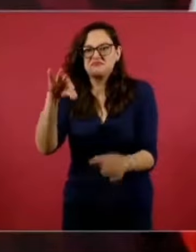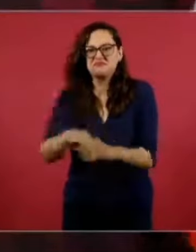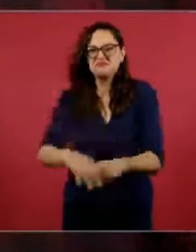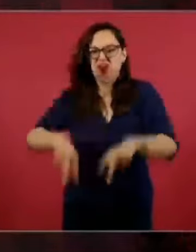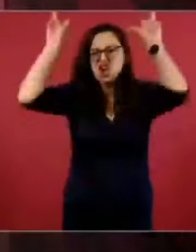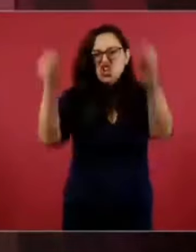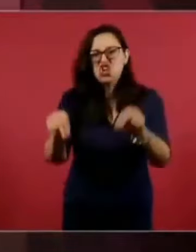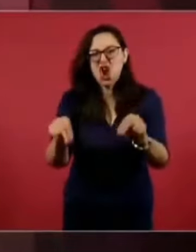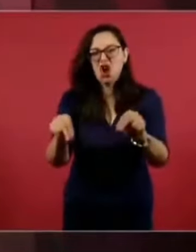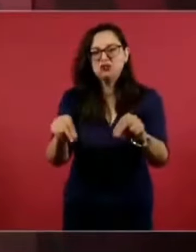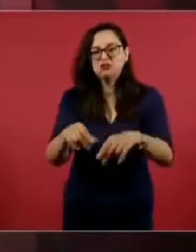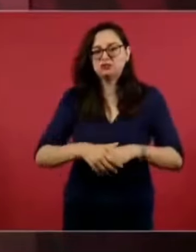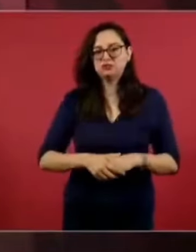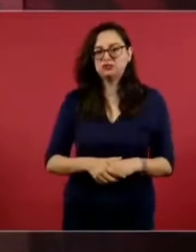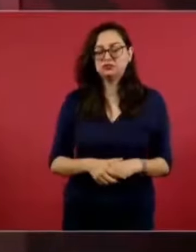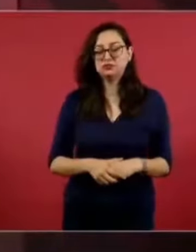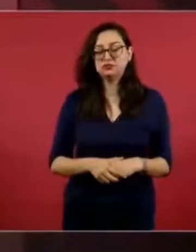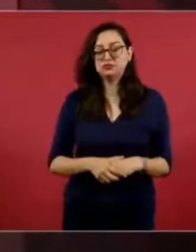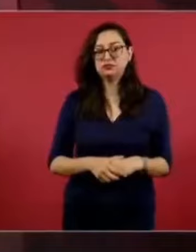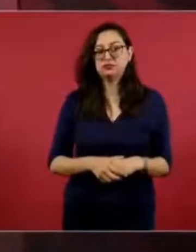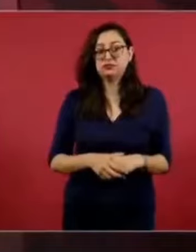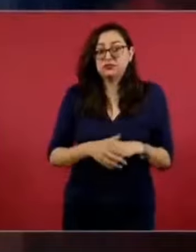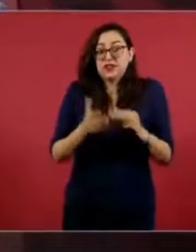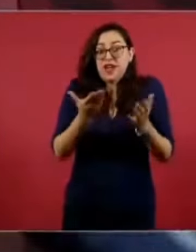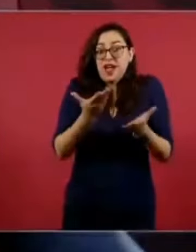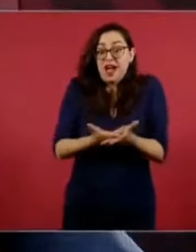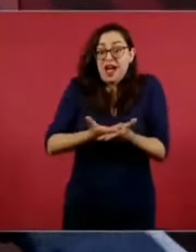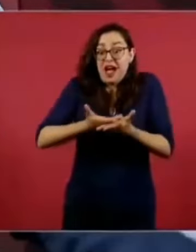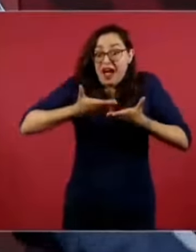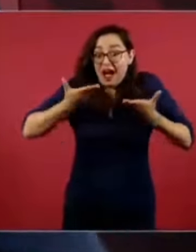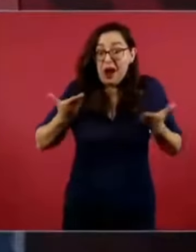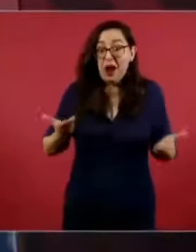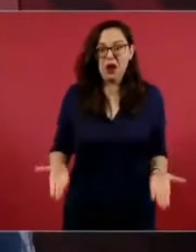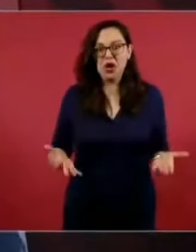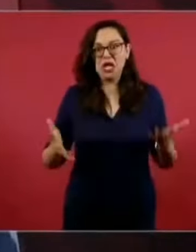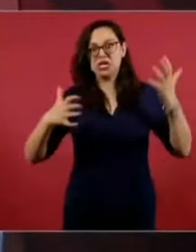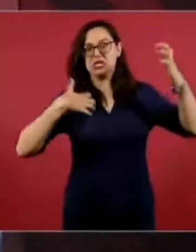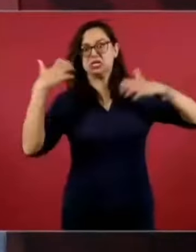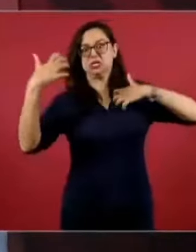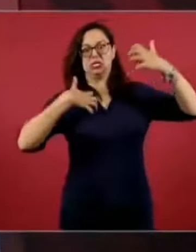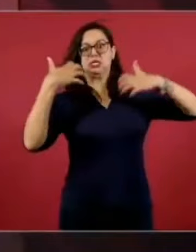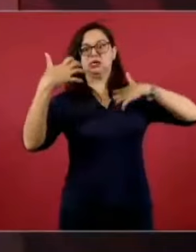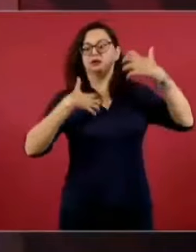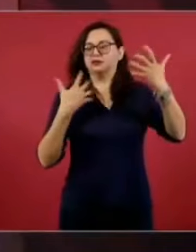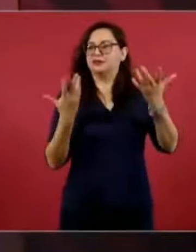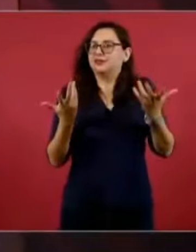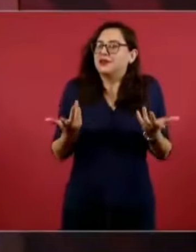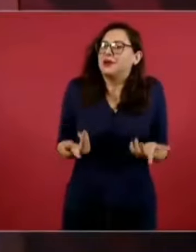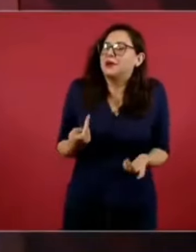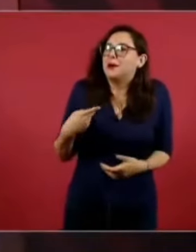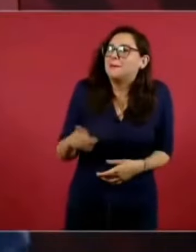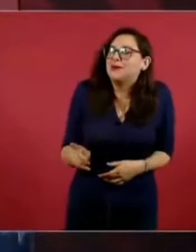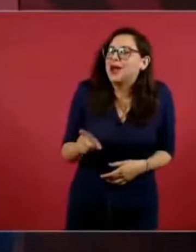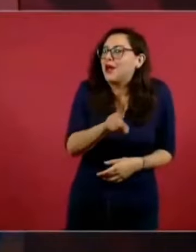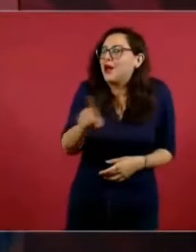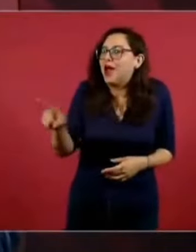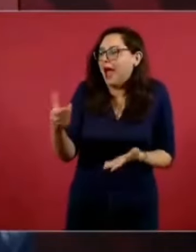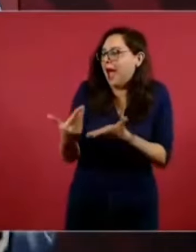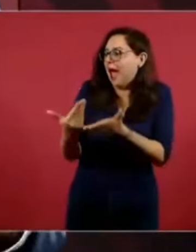Pero ellos rechazan nuestra reforma le